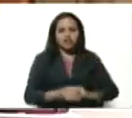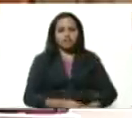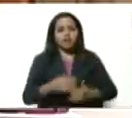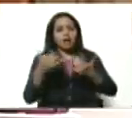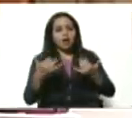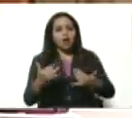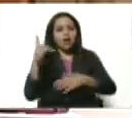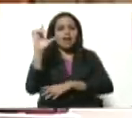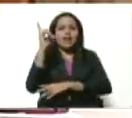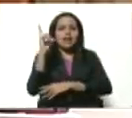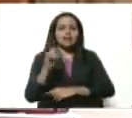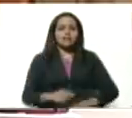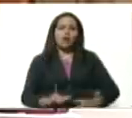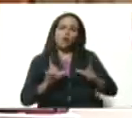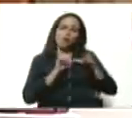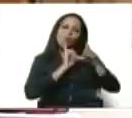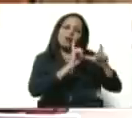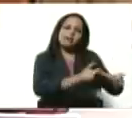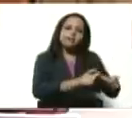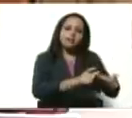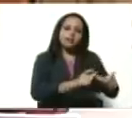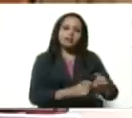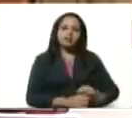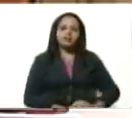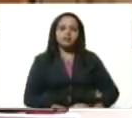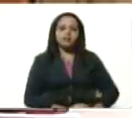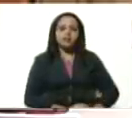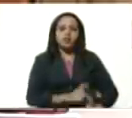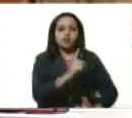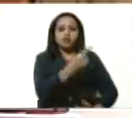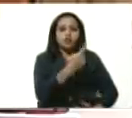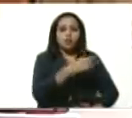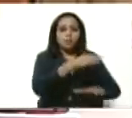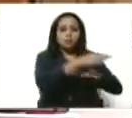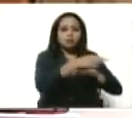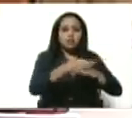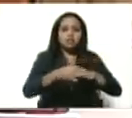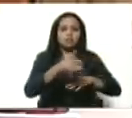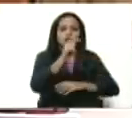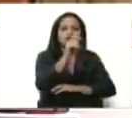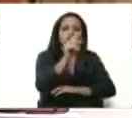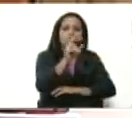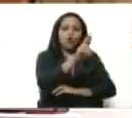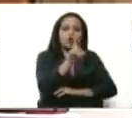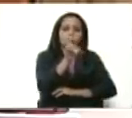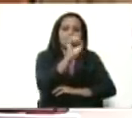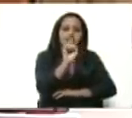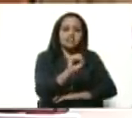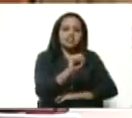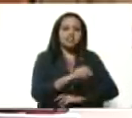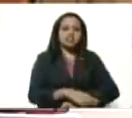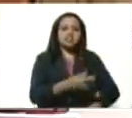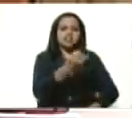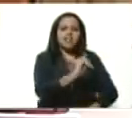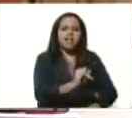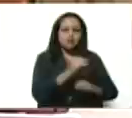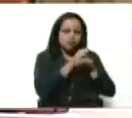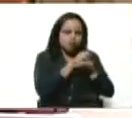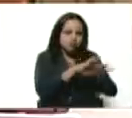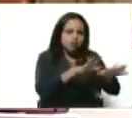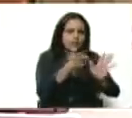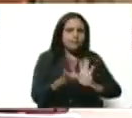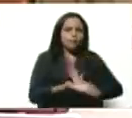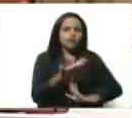queda en cuarentena radical exclusivamente el municipio torres donde hay una ramificación importante